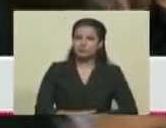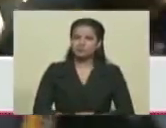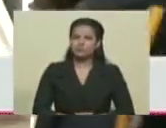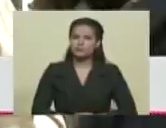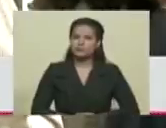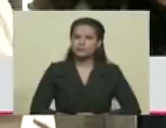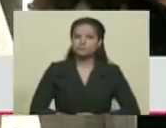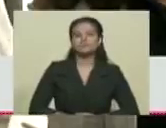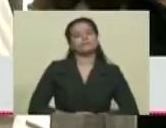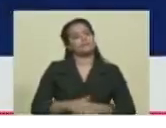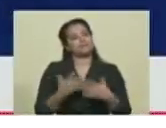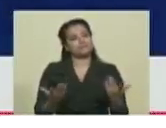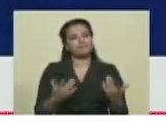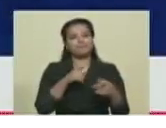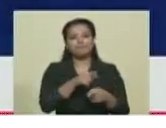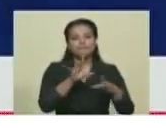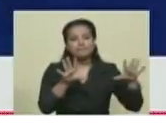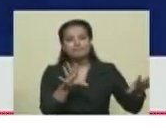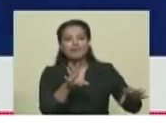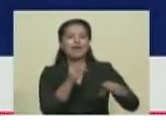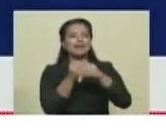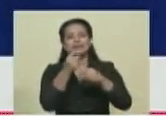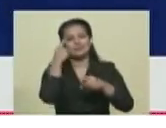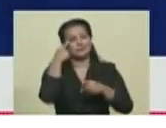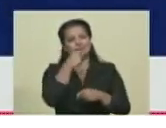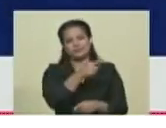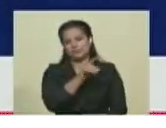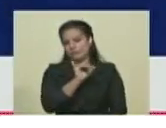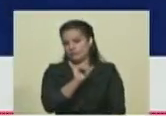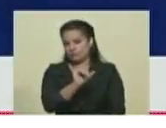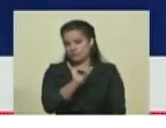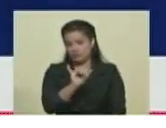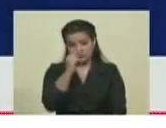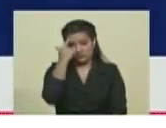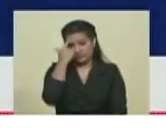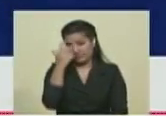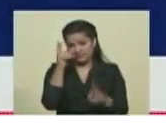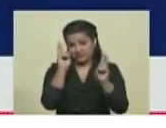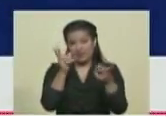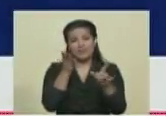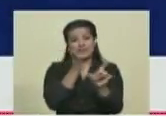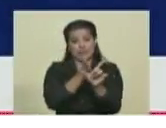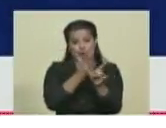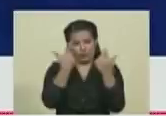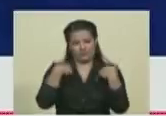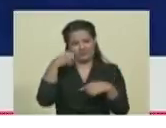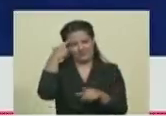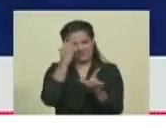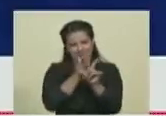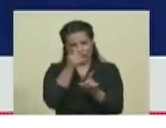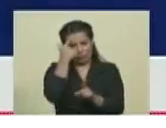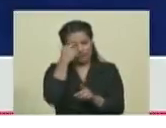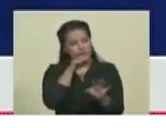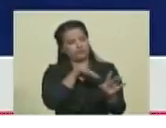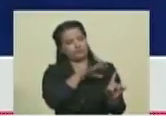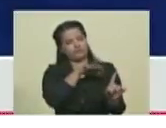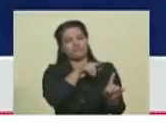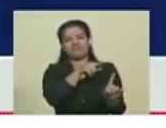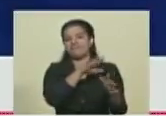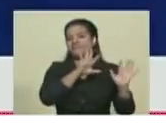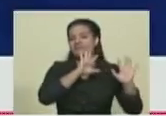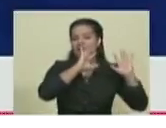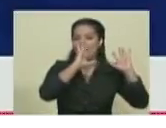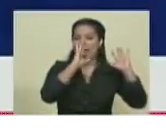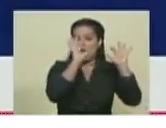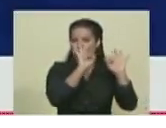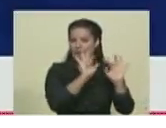mire, eso forma parte de la mitología. Yo lo llamaría, en términos absolutamente psiquiátricos, la mitología de la desesperación.